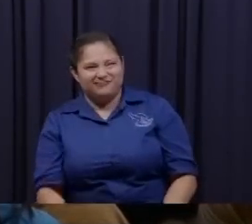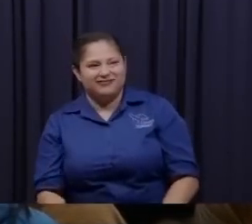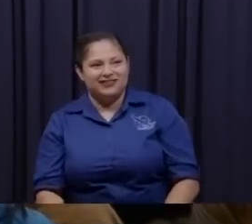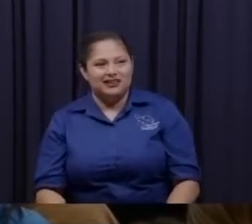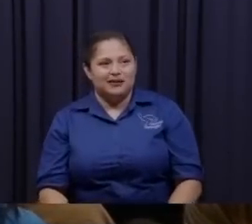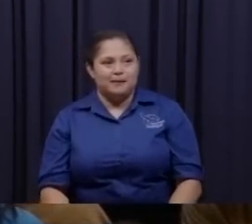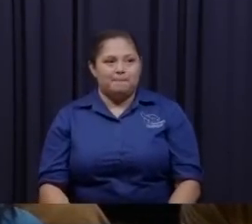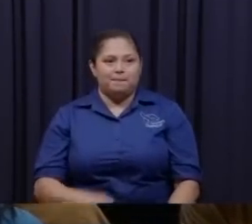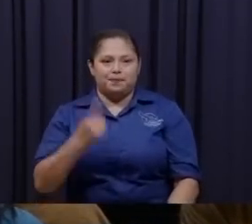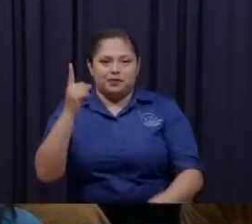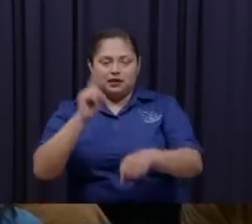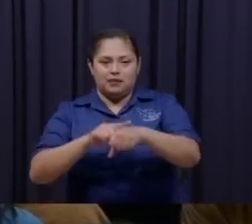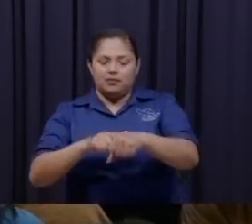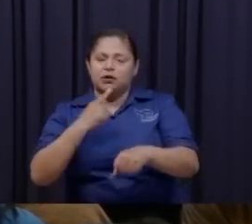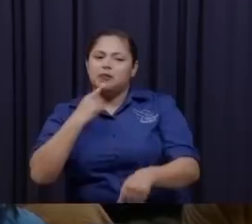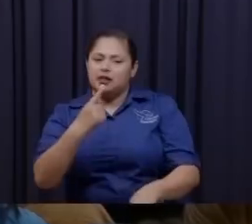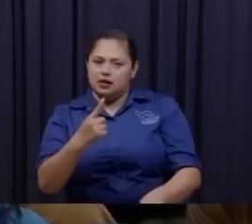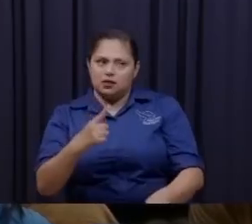Y algún momentito que me dijo,